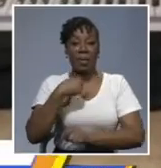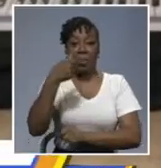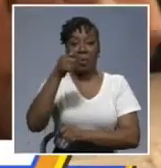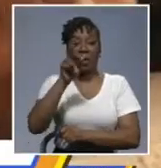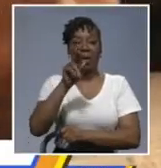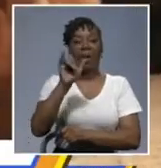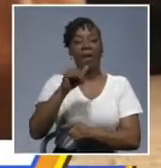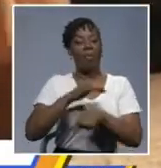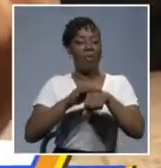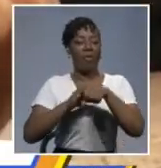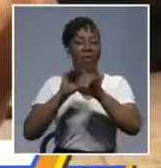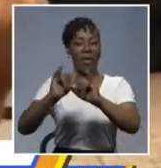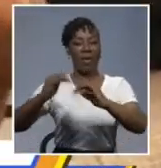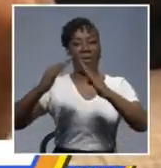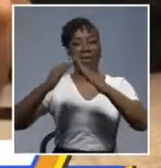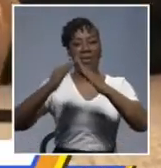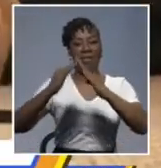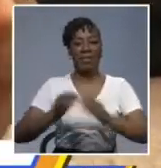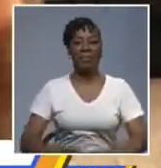casa.